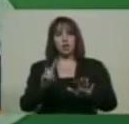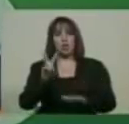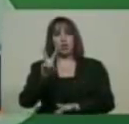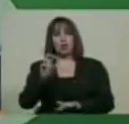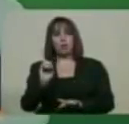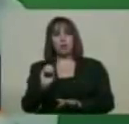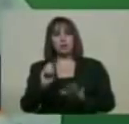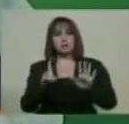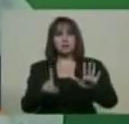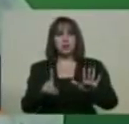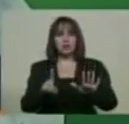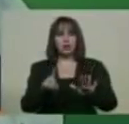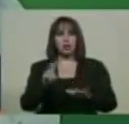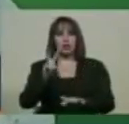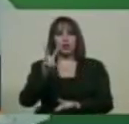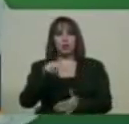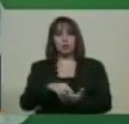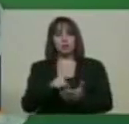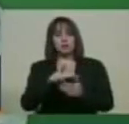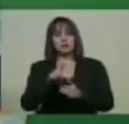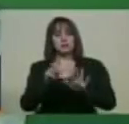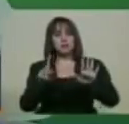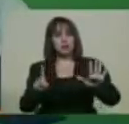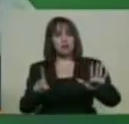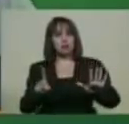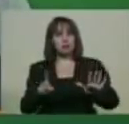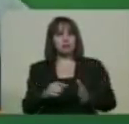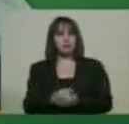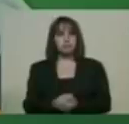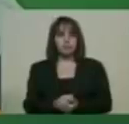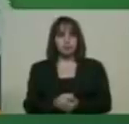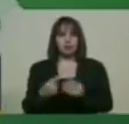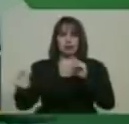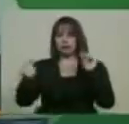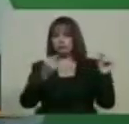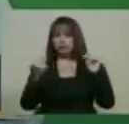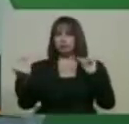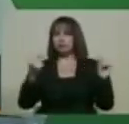2006, y ya estaría la del 2016, para dialogar,